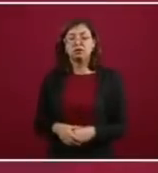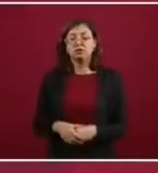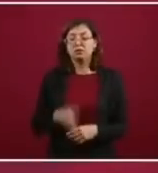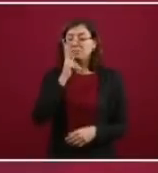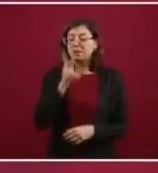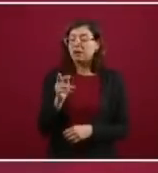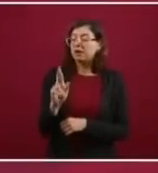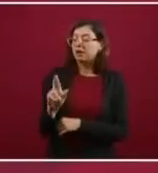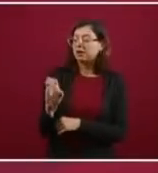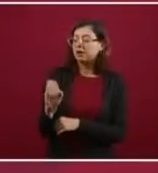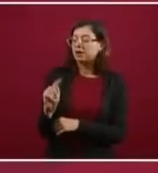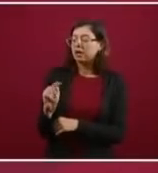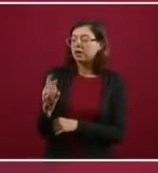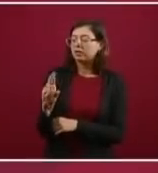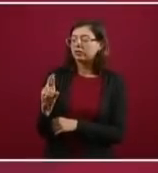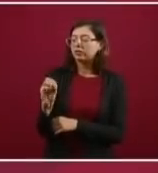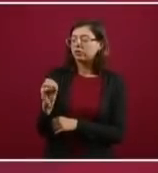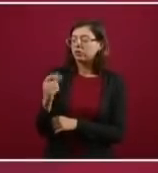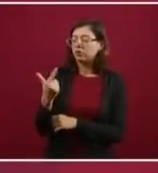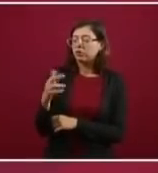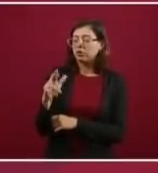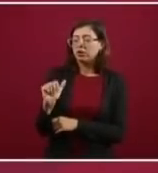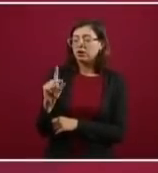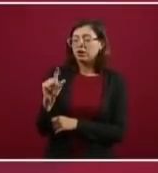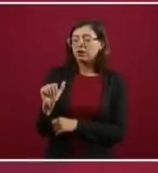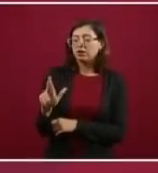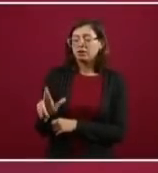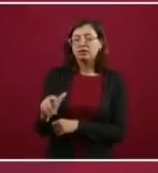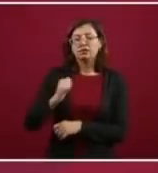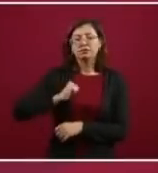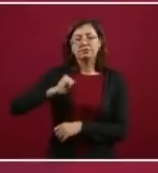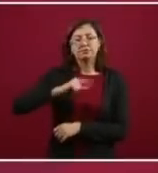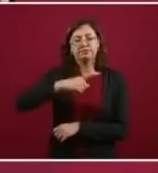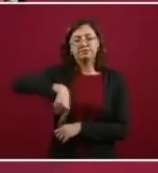Es un término del siglo XIX.